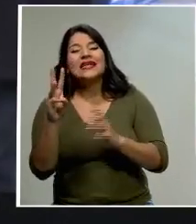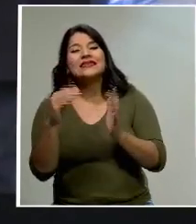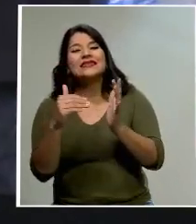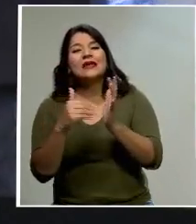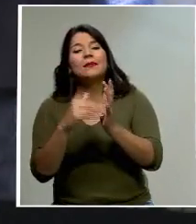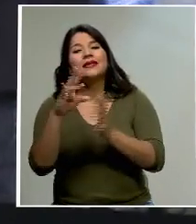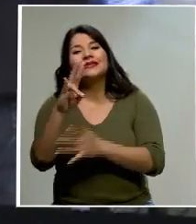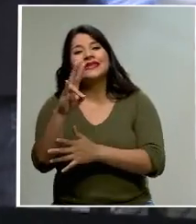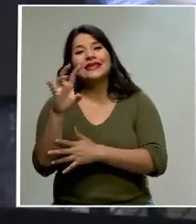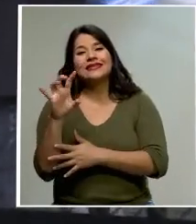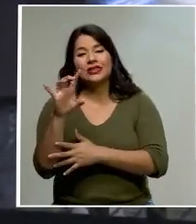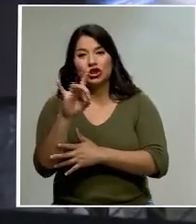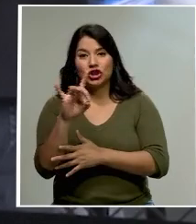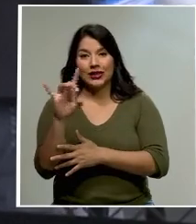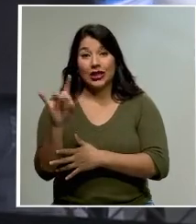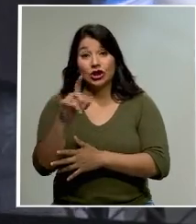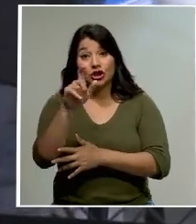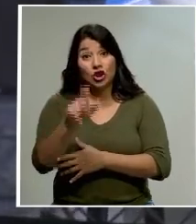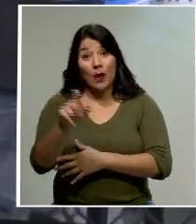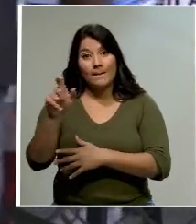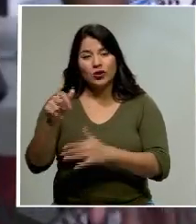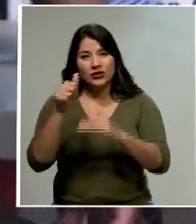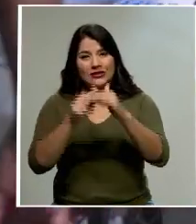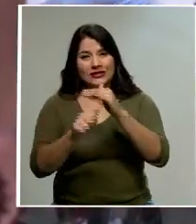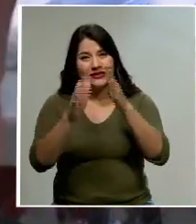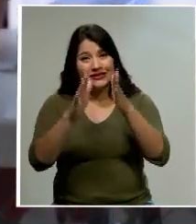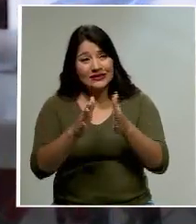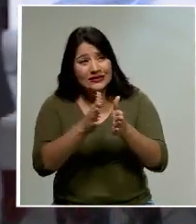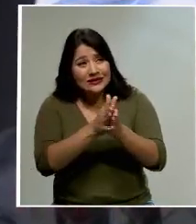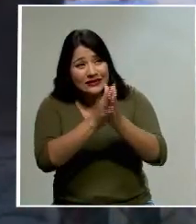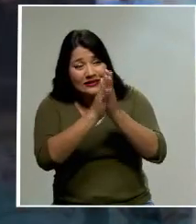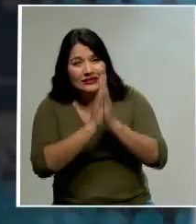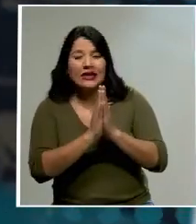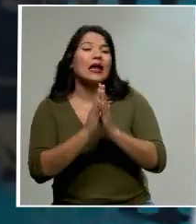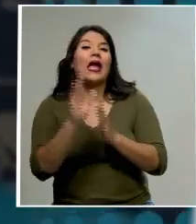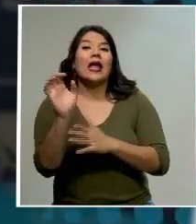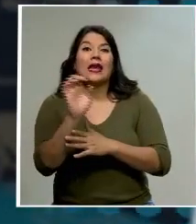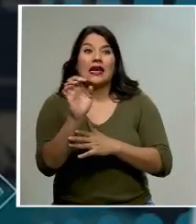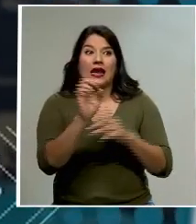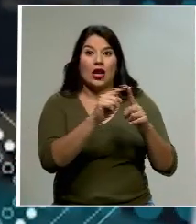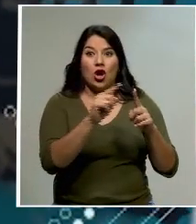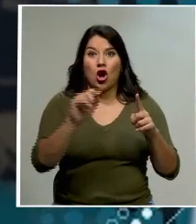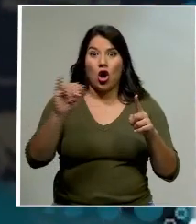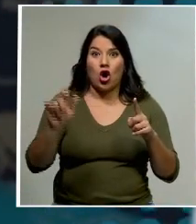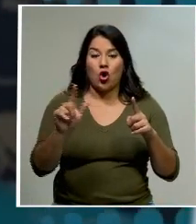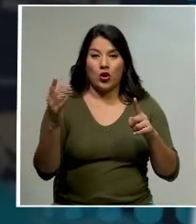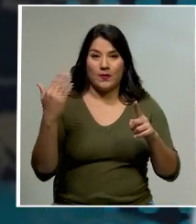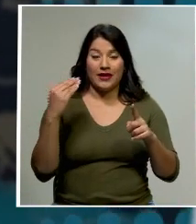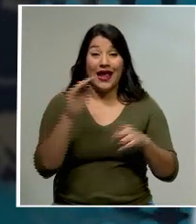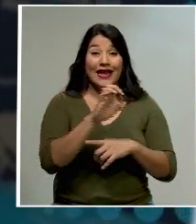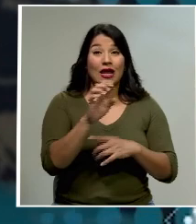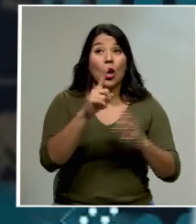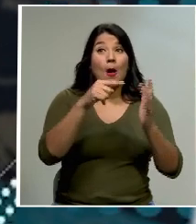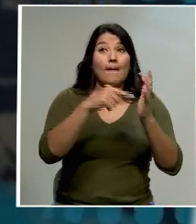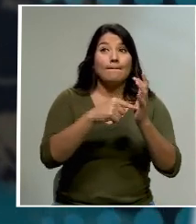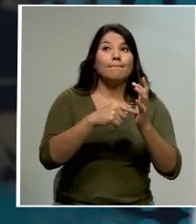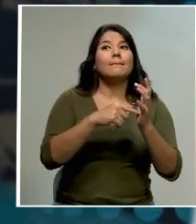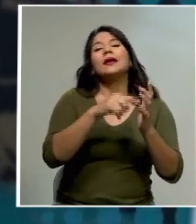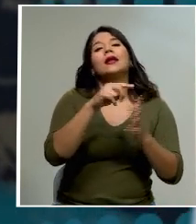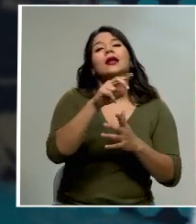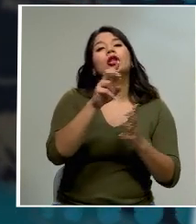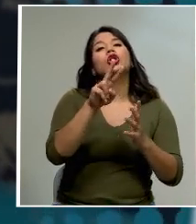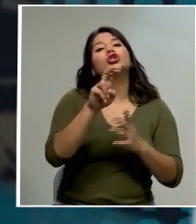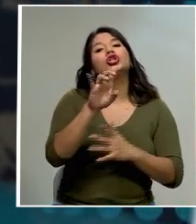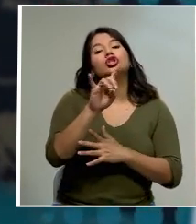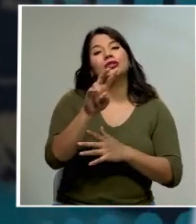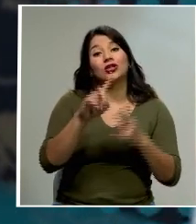16,788 personas nicaragüenses solicitaron refugio en Costa Rica entre enero y julio pasado. En enero, 1,282 solicitudes de refugio. En